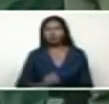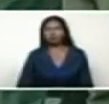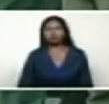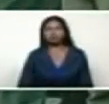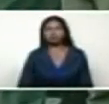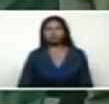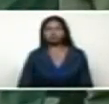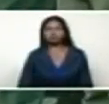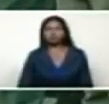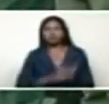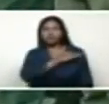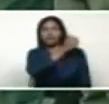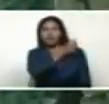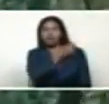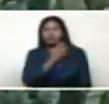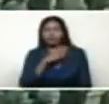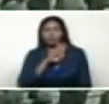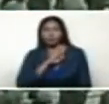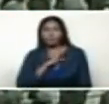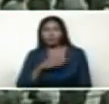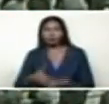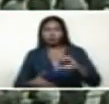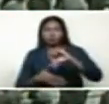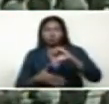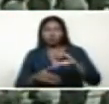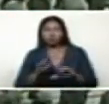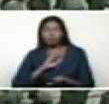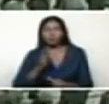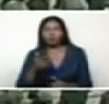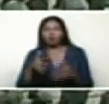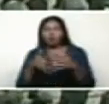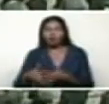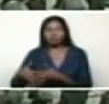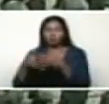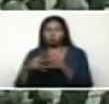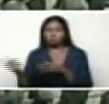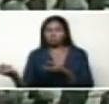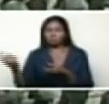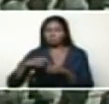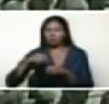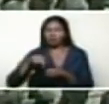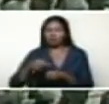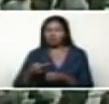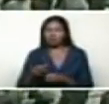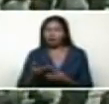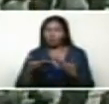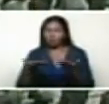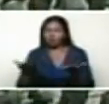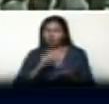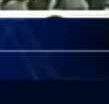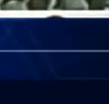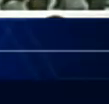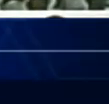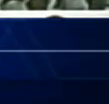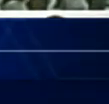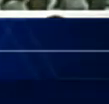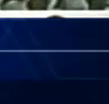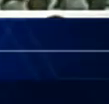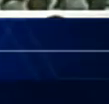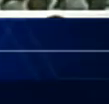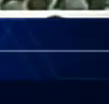jefe del Comando Sur de los Estados Unidos, a proponernos a nosotros